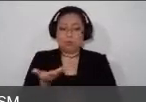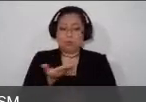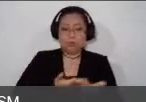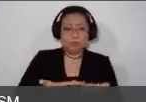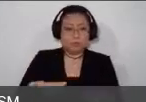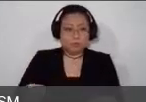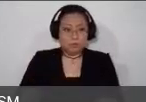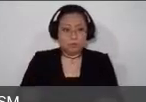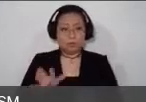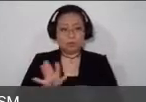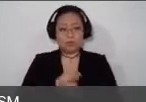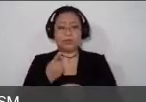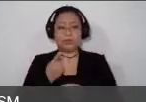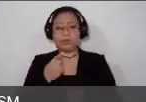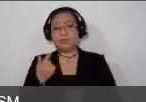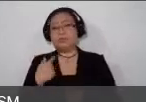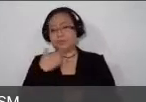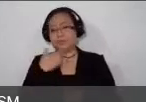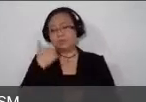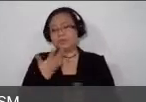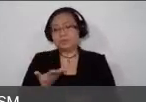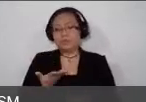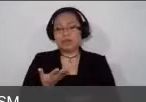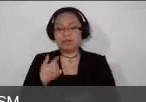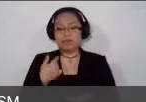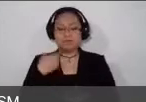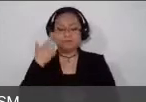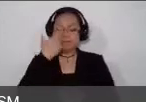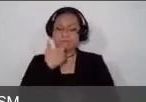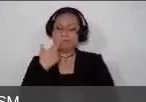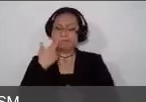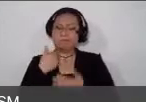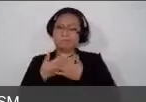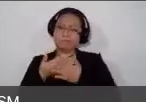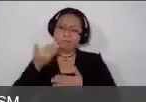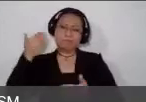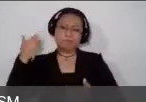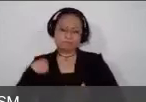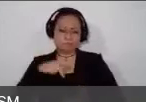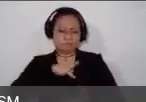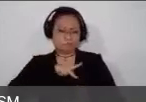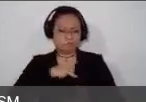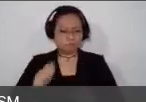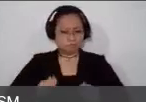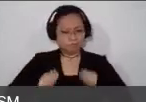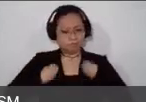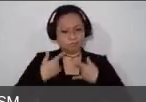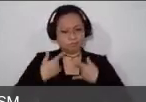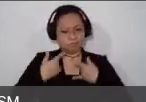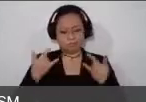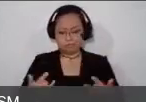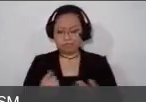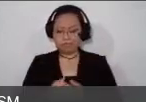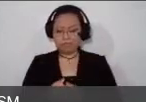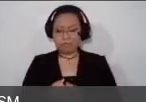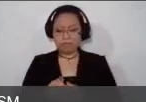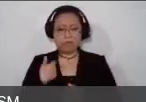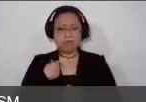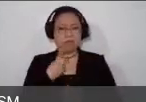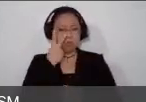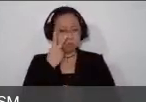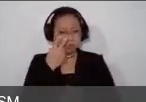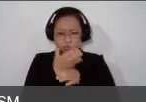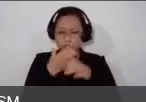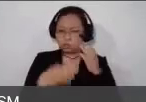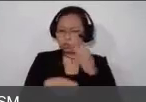haciendo una revisión de mi vida los dos momentos en los que he tenido esa